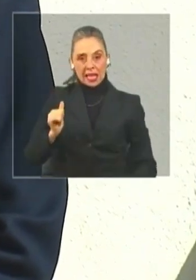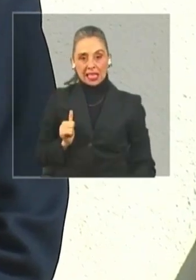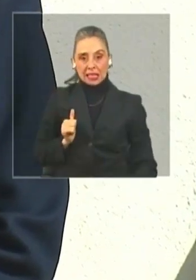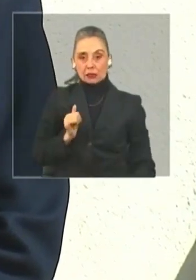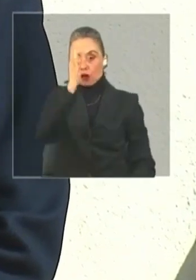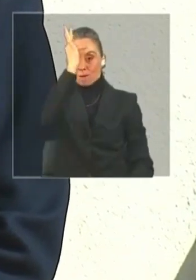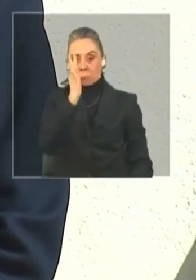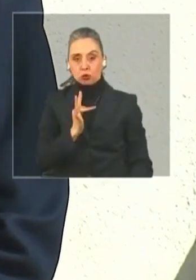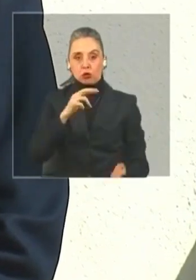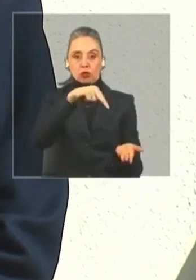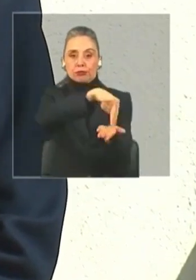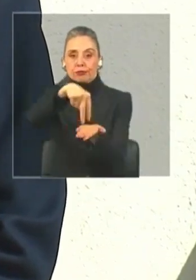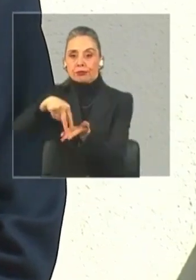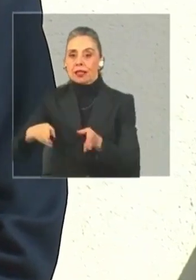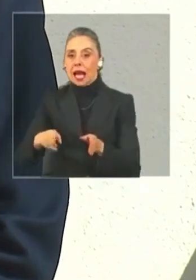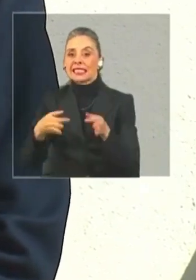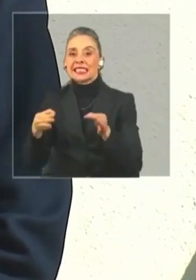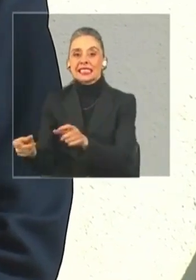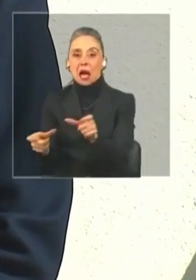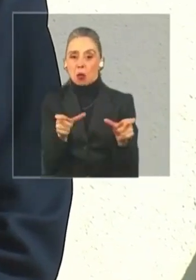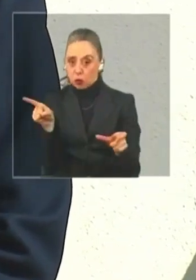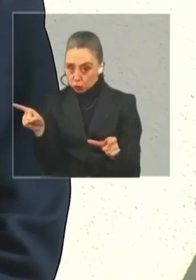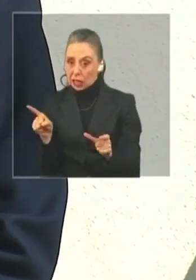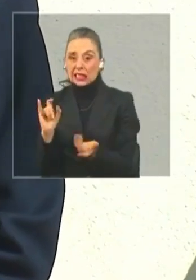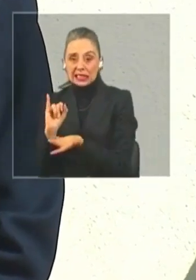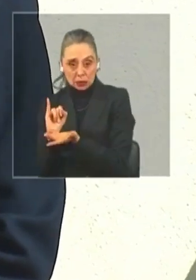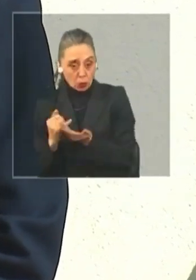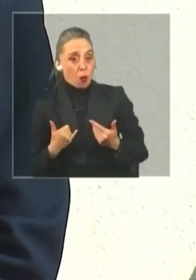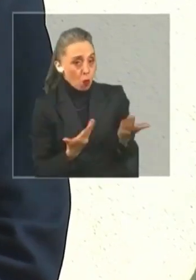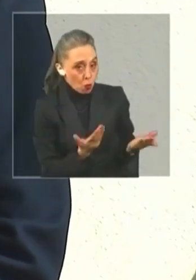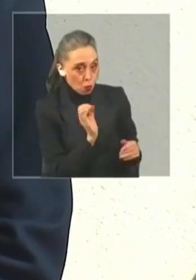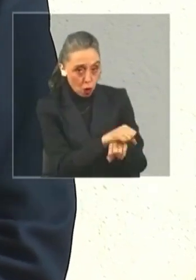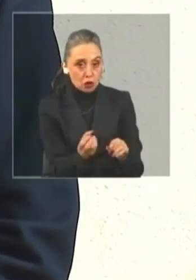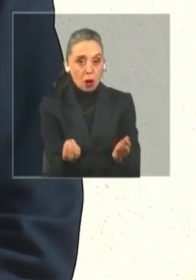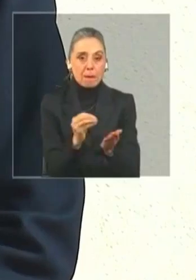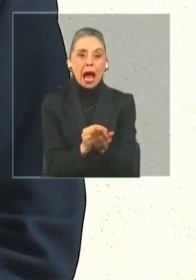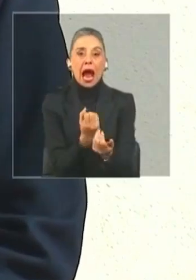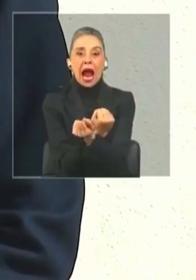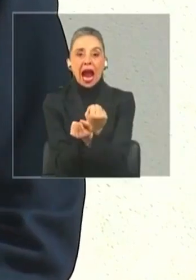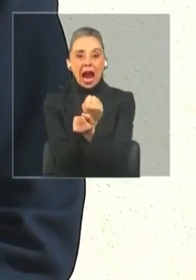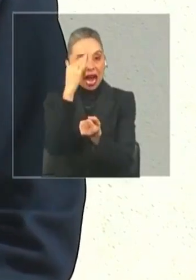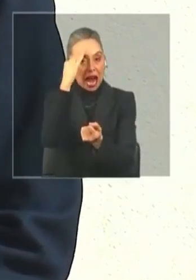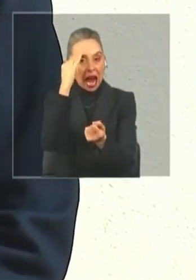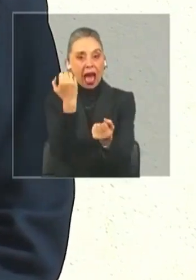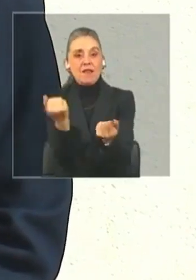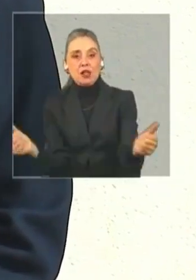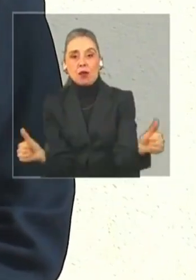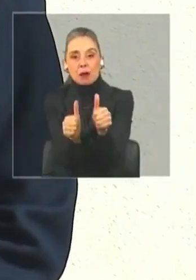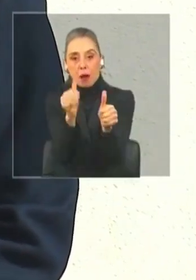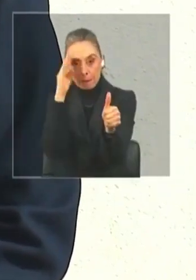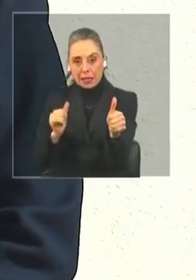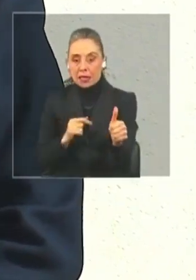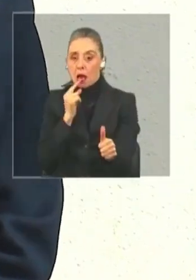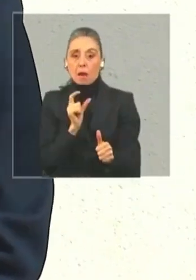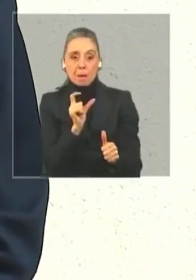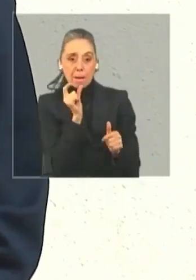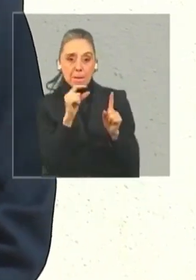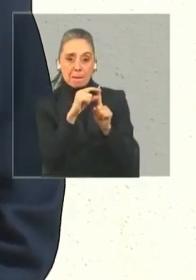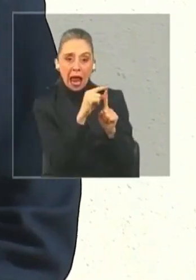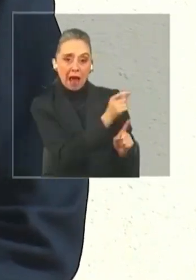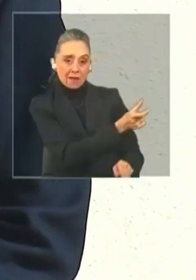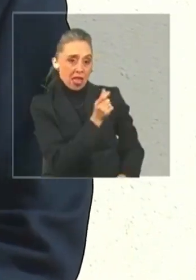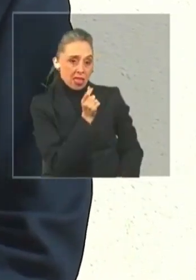las calles en labores de seguridad. ¿Hay disposición de su institución para estar reforzando a carabineros? Yo creo que la palabra disposición no es la